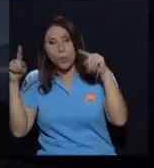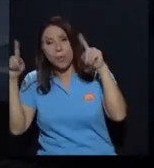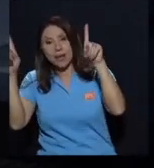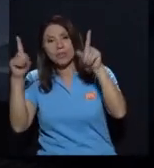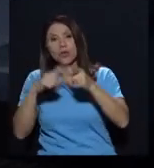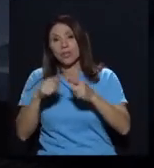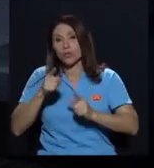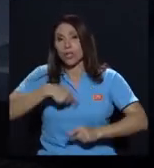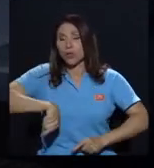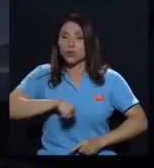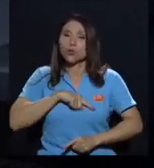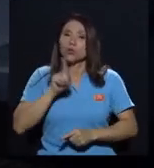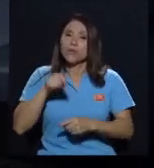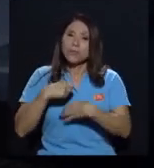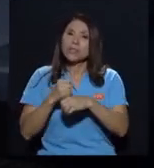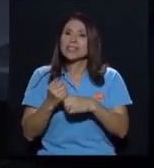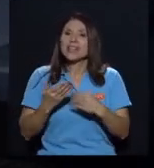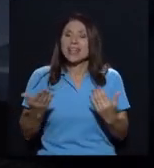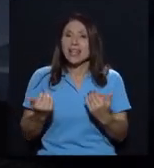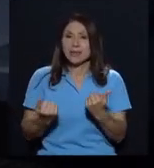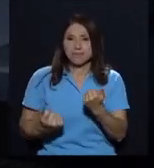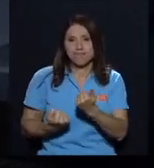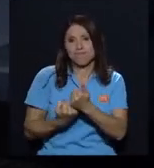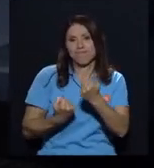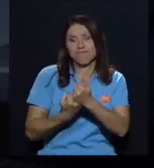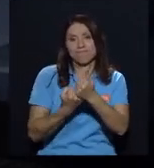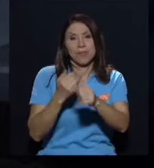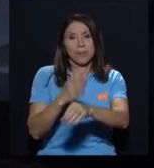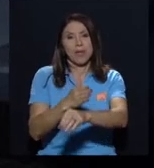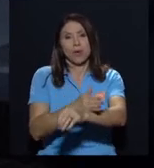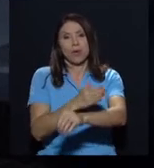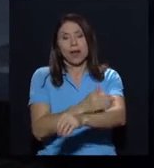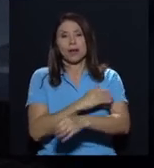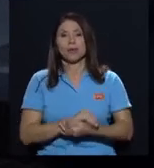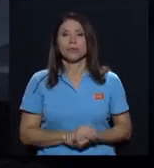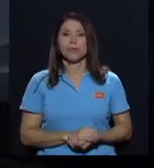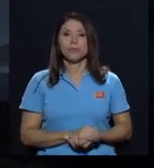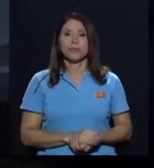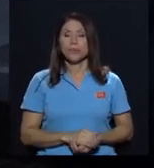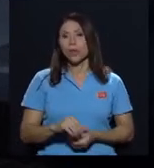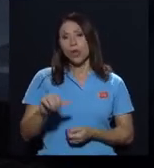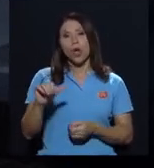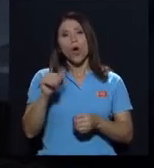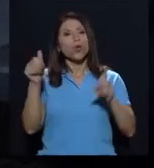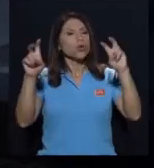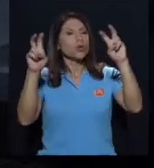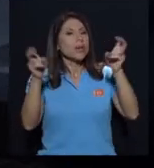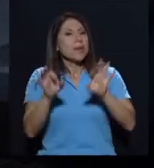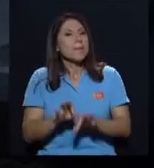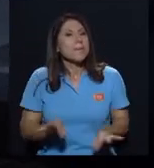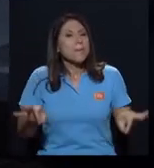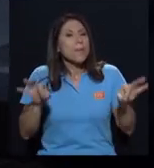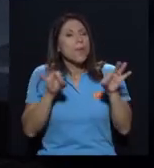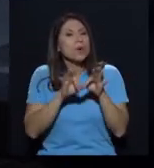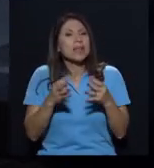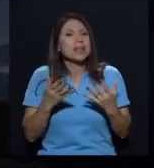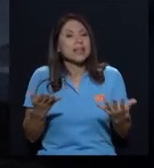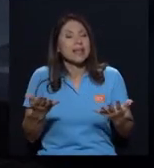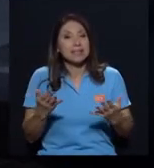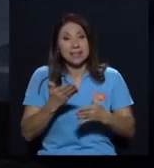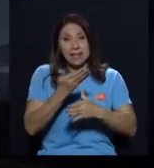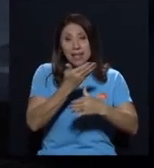reforzarlo el otro tema que me parece que es el otro pilar para que ese modelo siga funcionando es cómo se van a distribuir